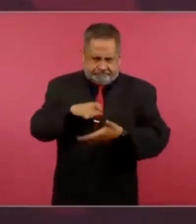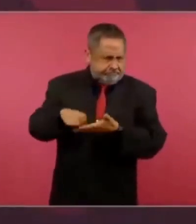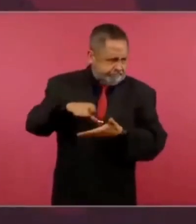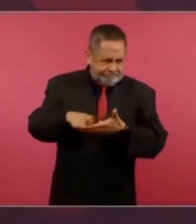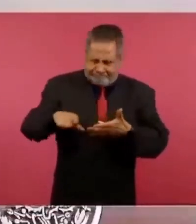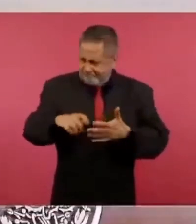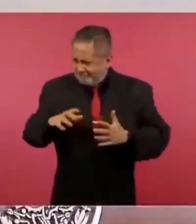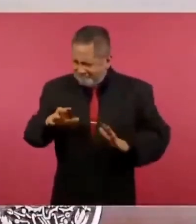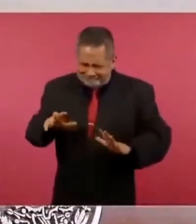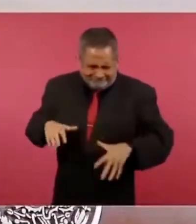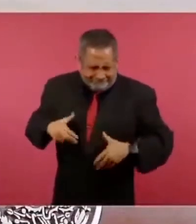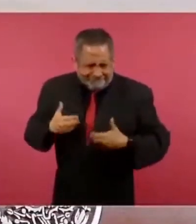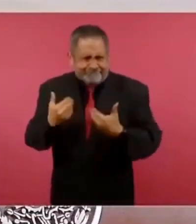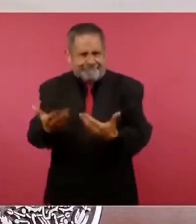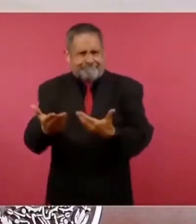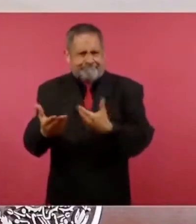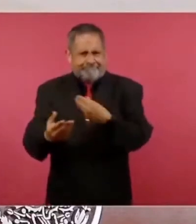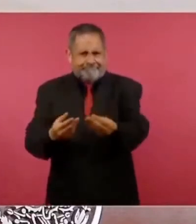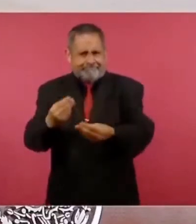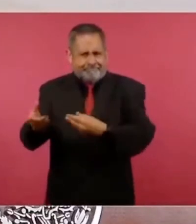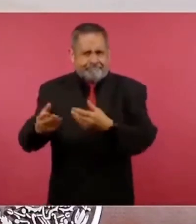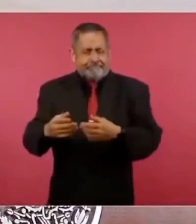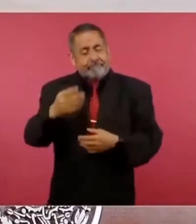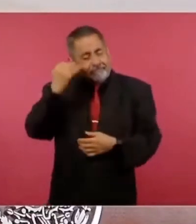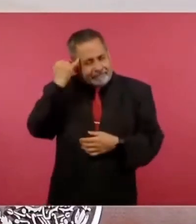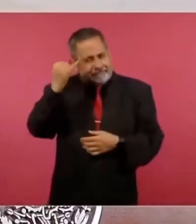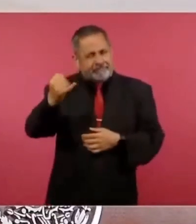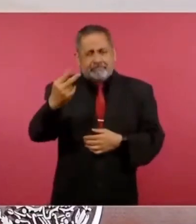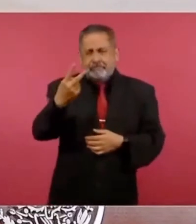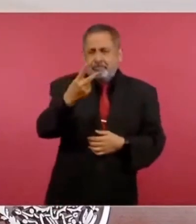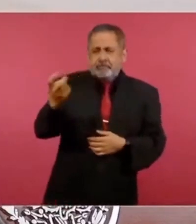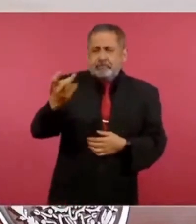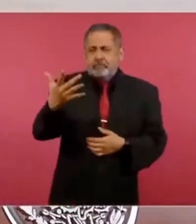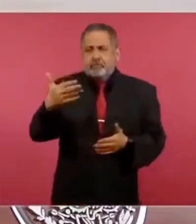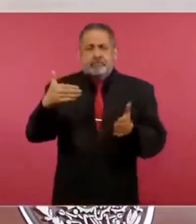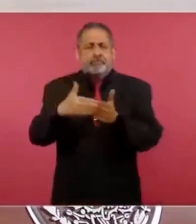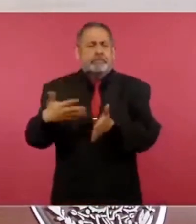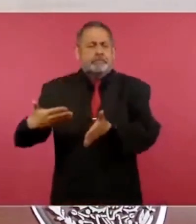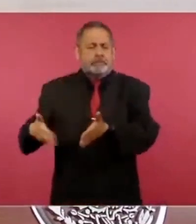Pero piensa en 250,000 estufas,